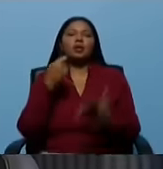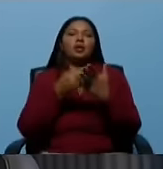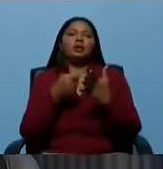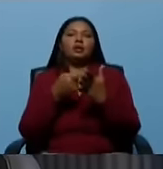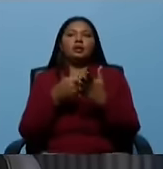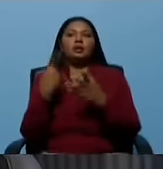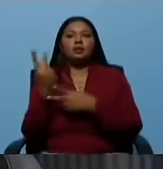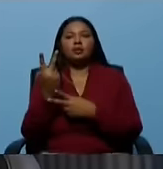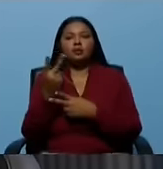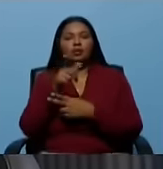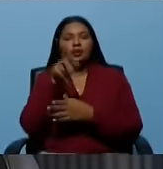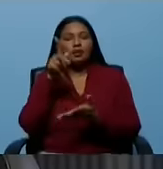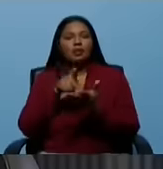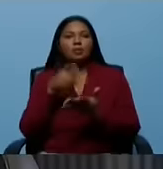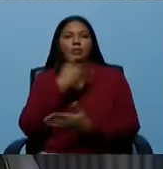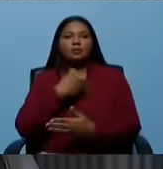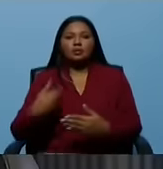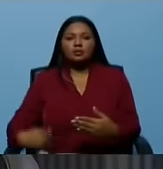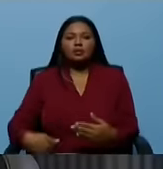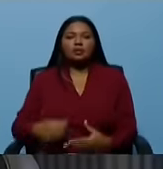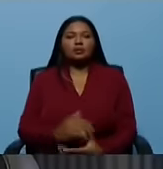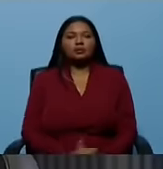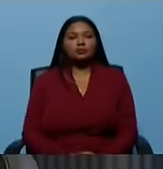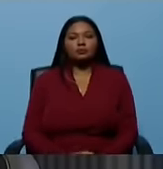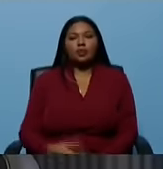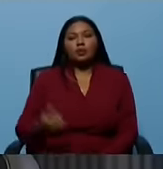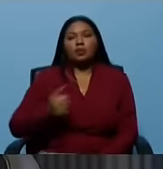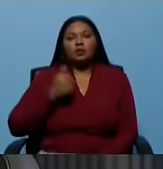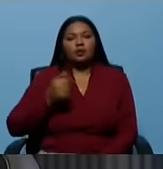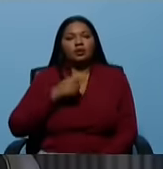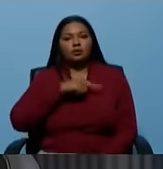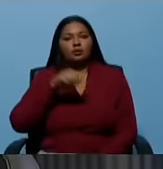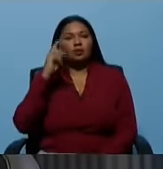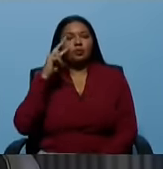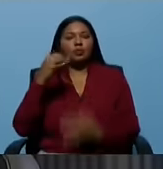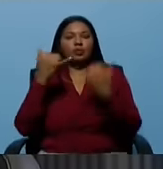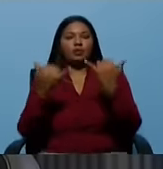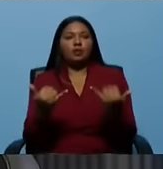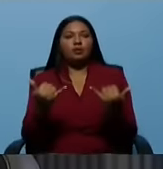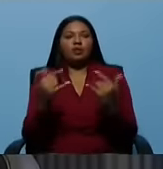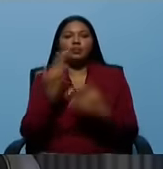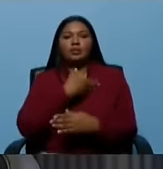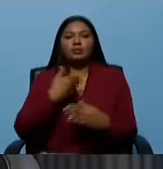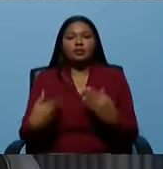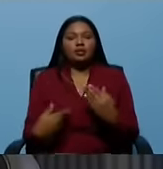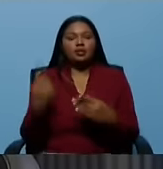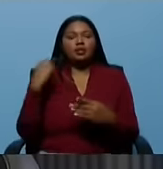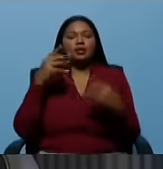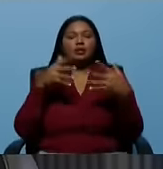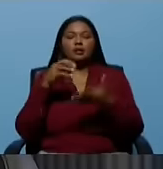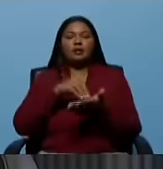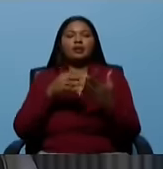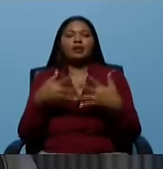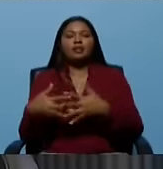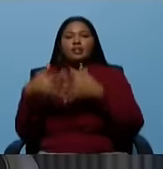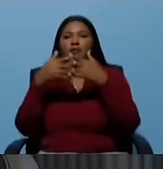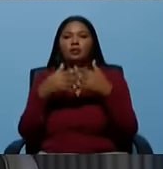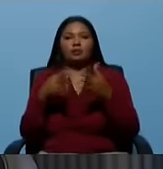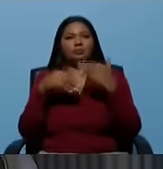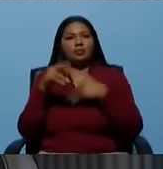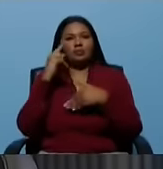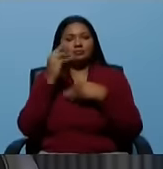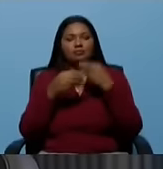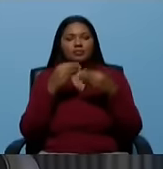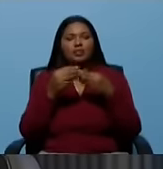presidencial o sea cualquiera que sea el el el el el presidente que tenga Estados Unidos va a tener que hacer lo que dice